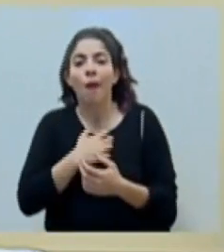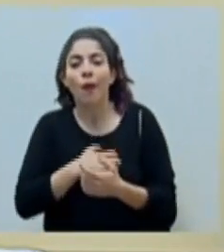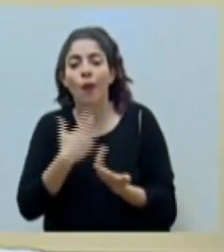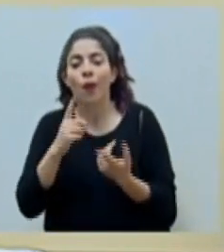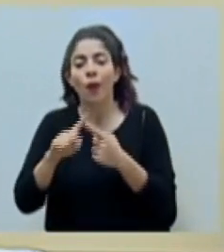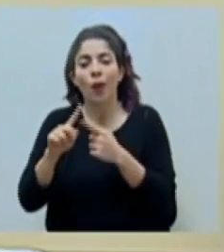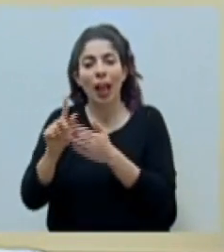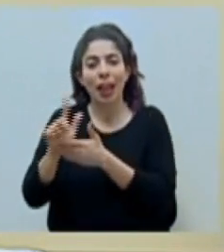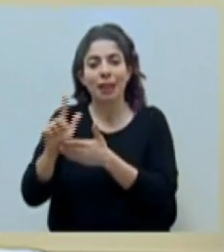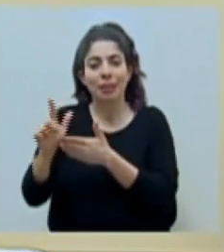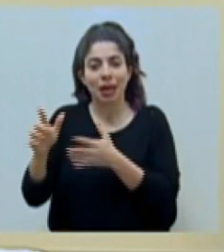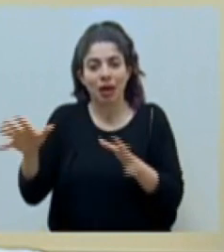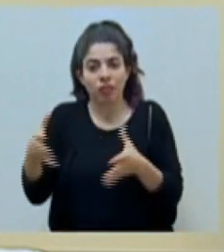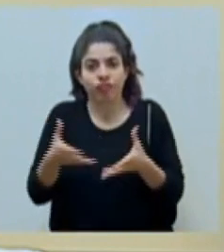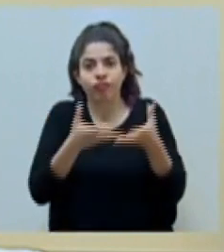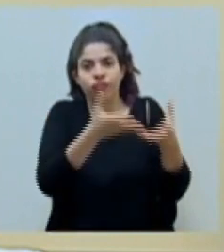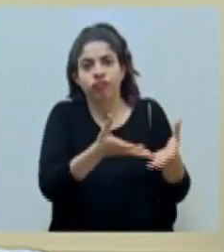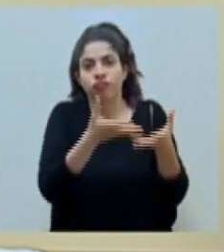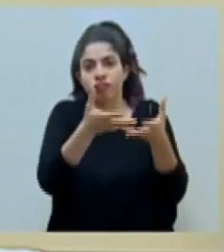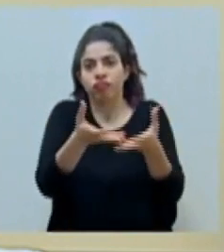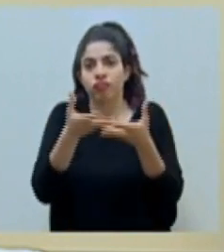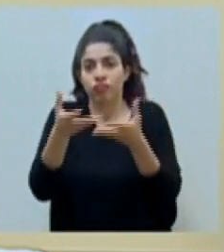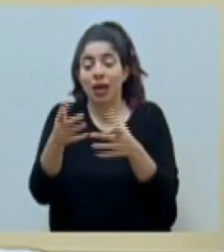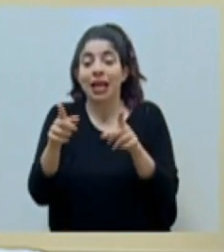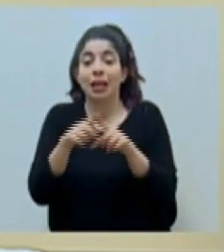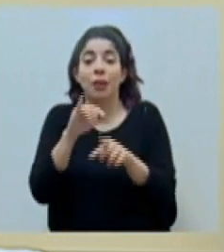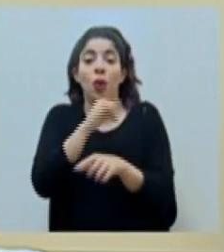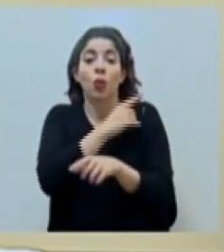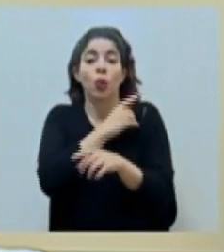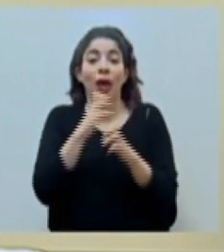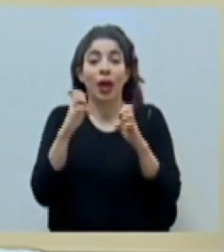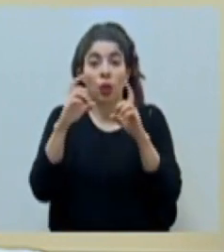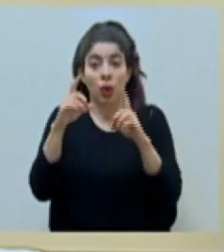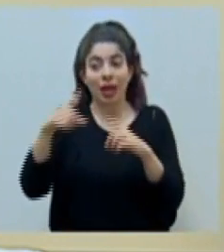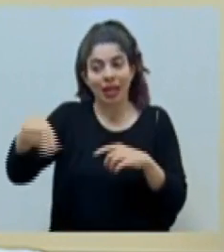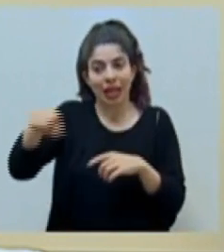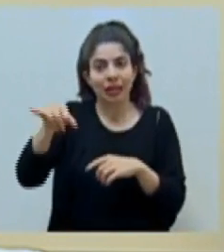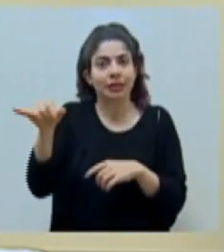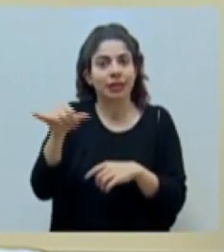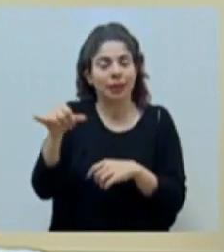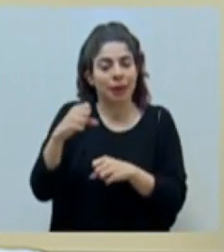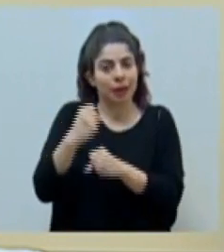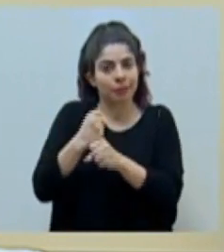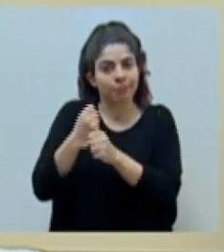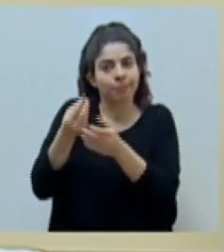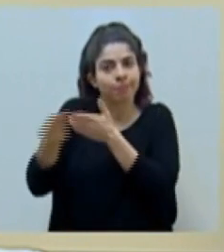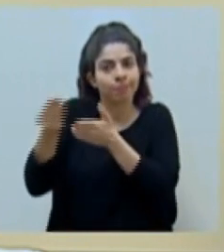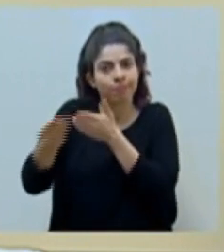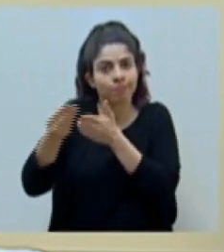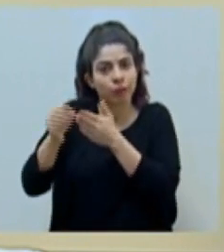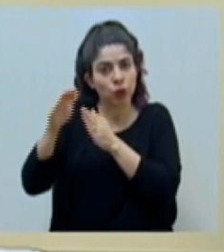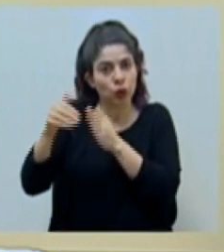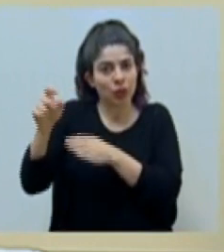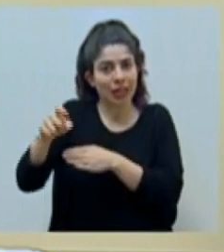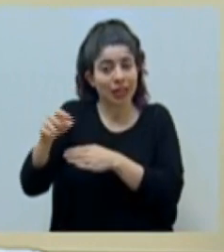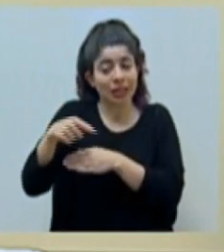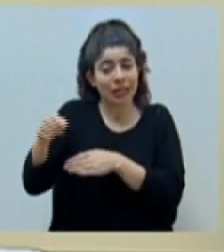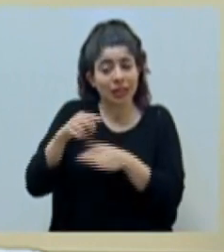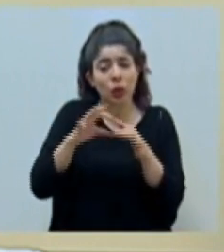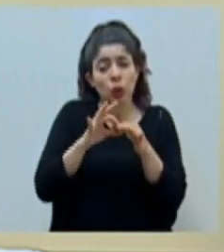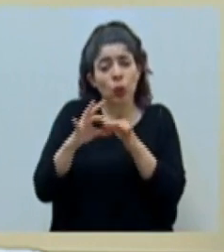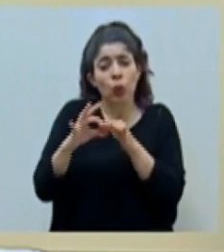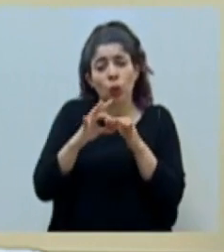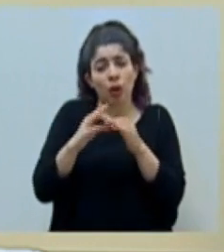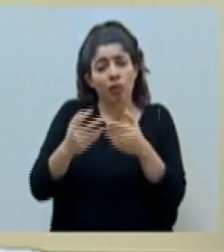limpieza, y también pues trabajando con las juntas de educación para que las juntas de educación hagan las compras necesarias. Esto lo hemos venido